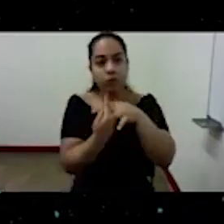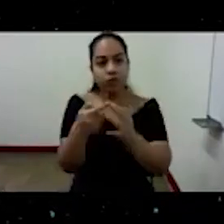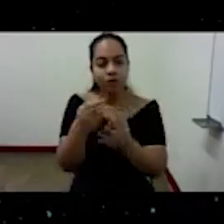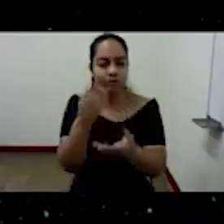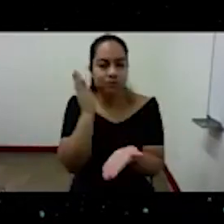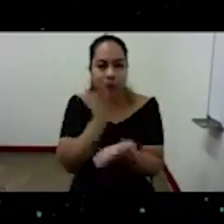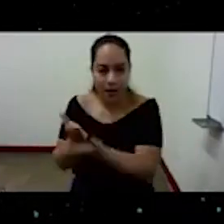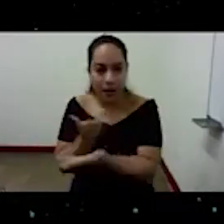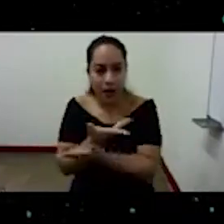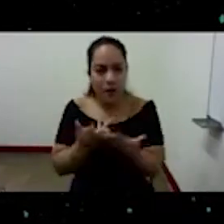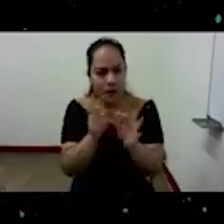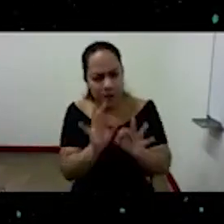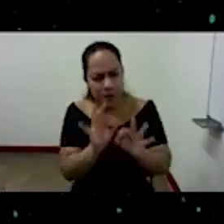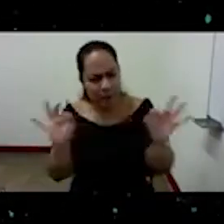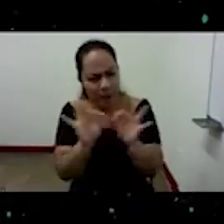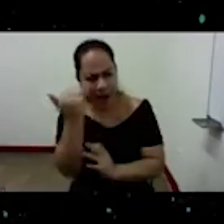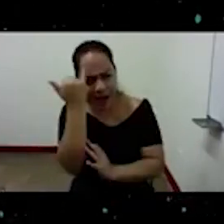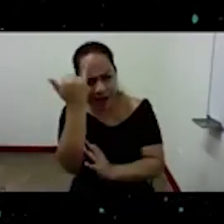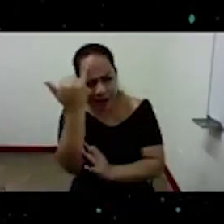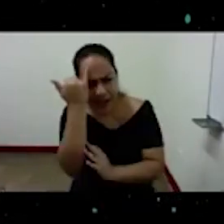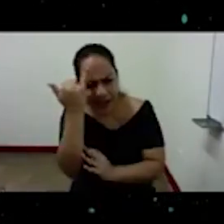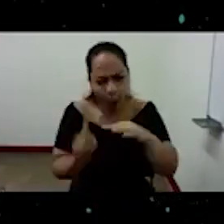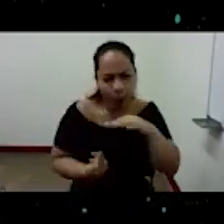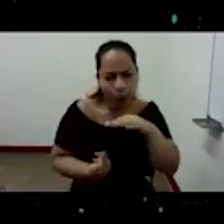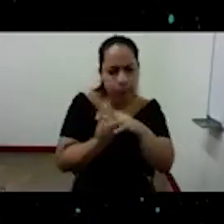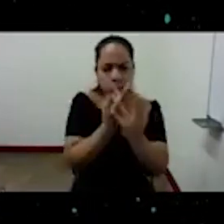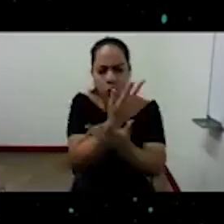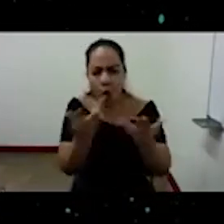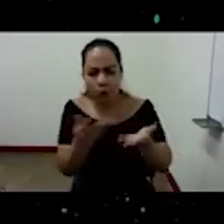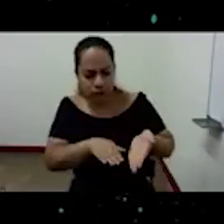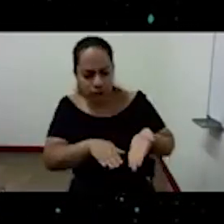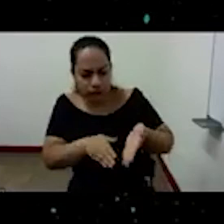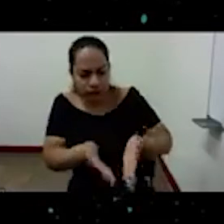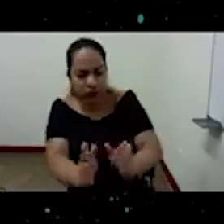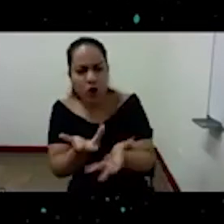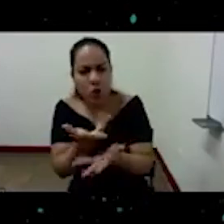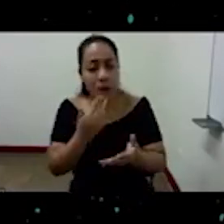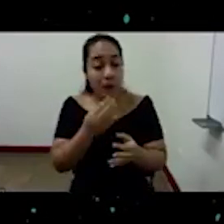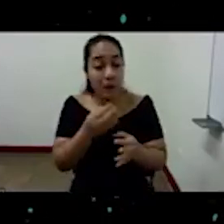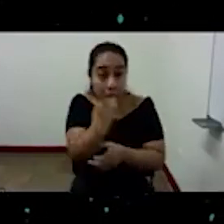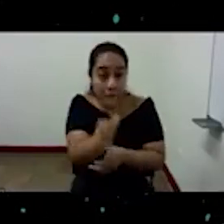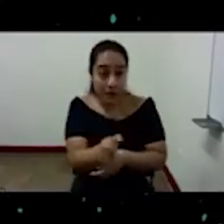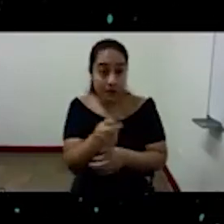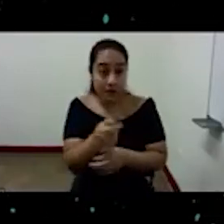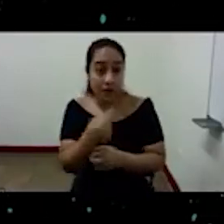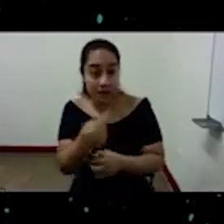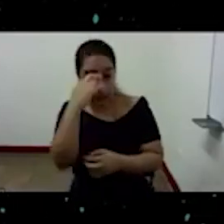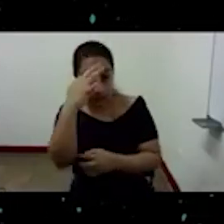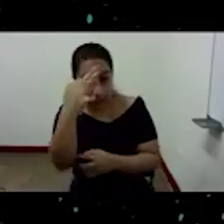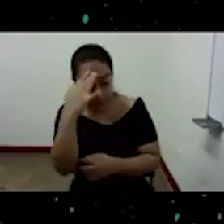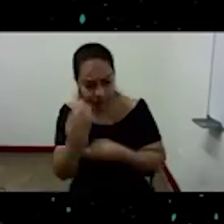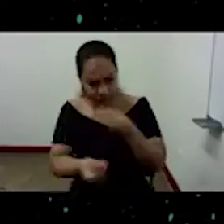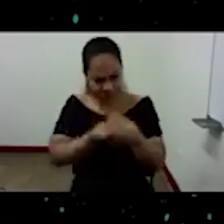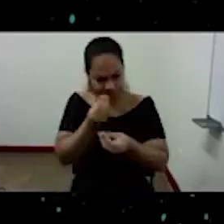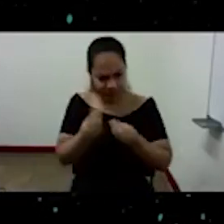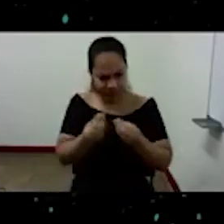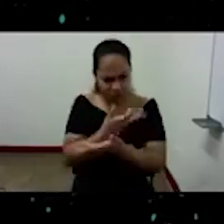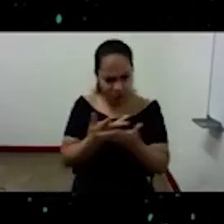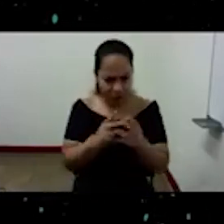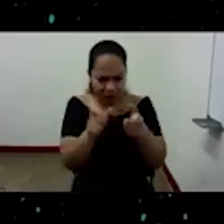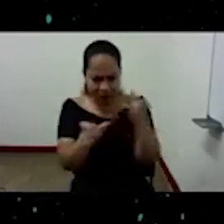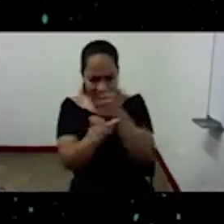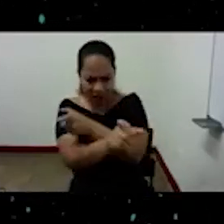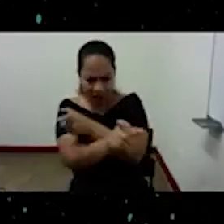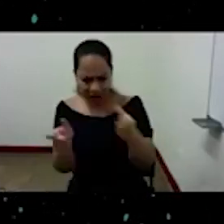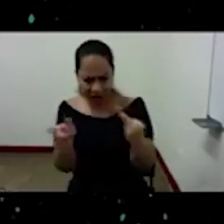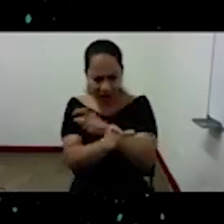noción o idea precisamente de origen o nacimiento, que si bien el filósofo desarrolla en virtud de la expresión dramática de la